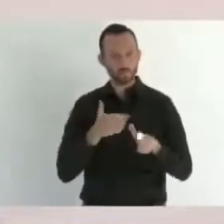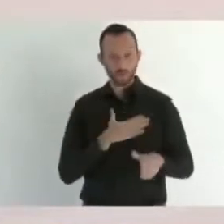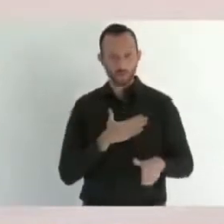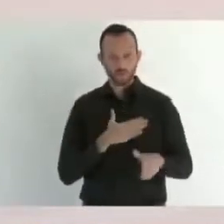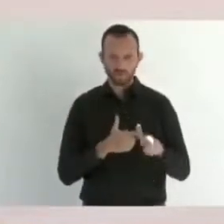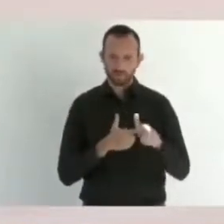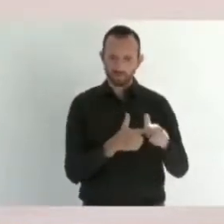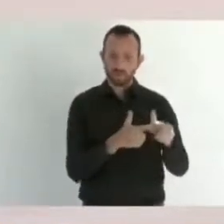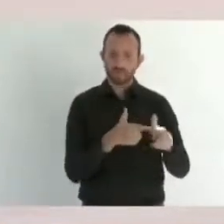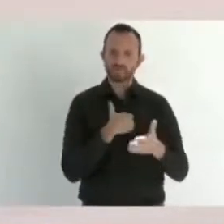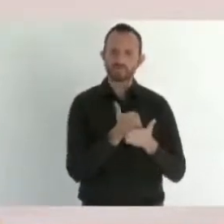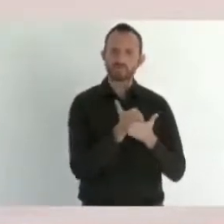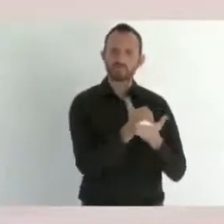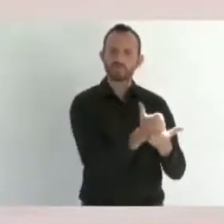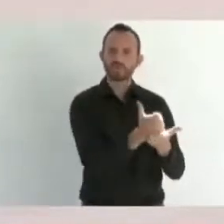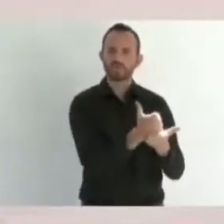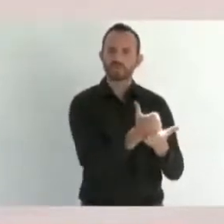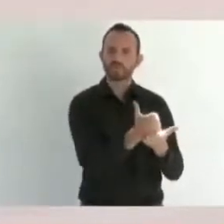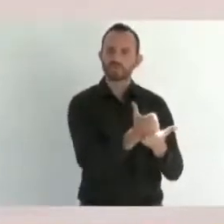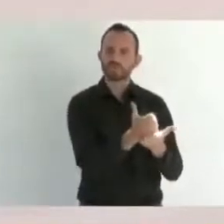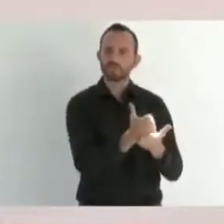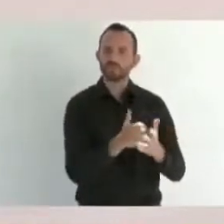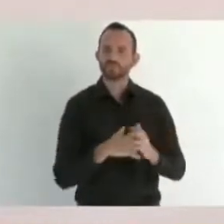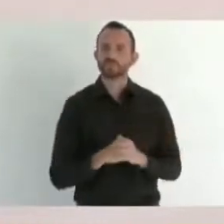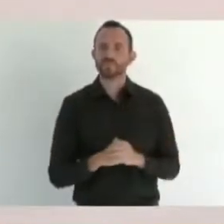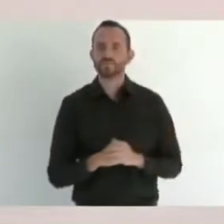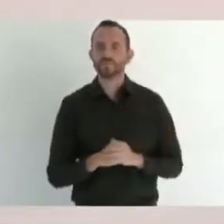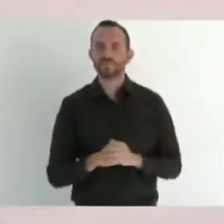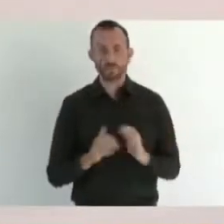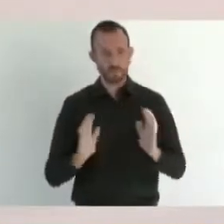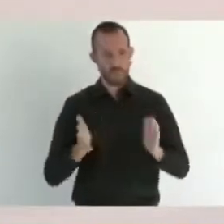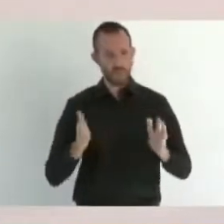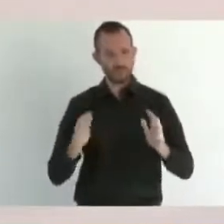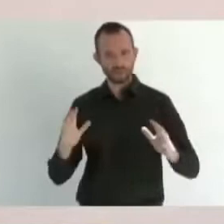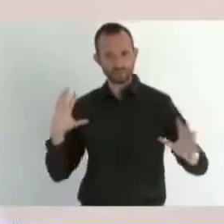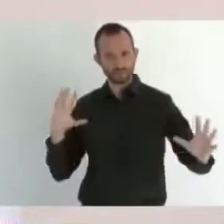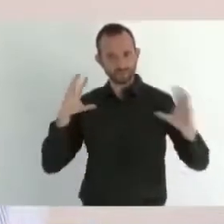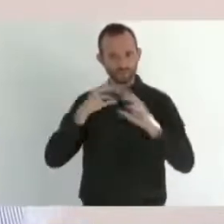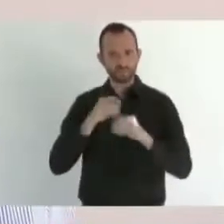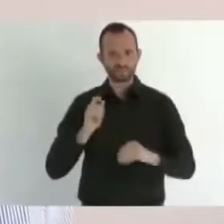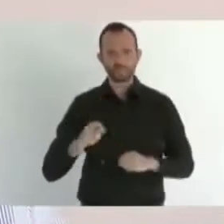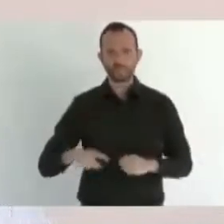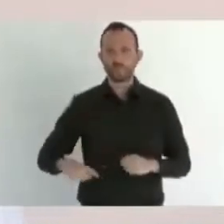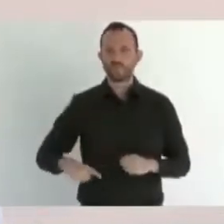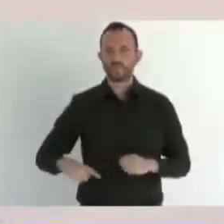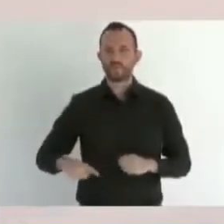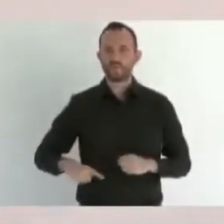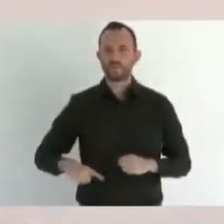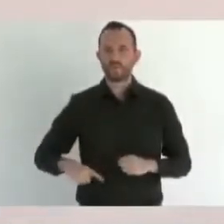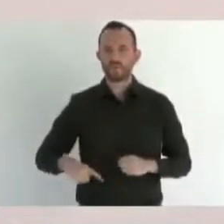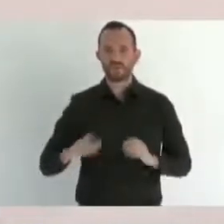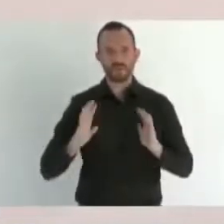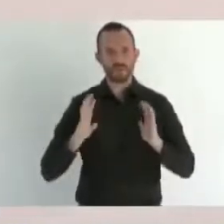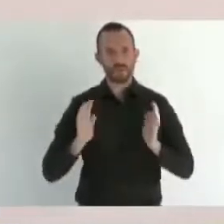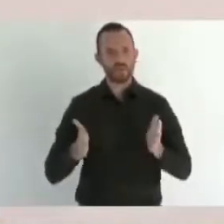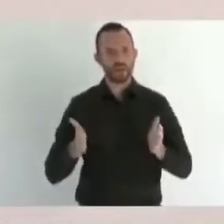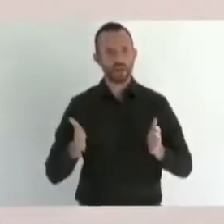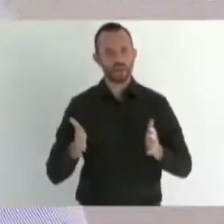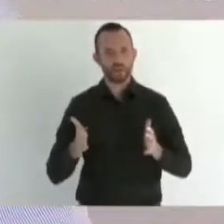ya en lo que llevamos del gobierno se amplió el hospital